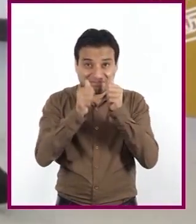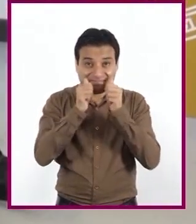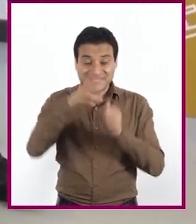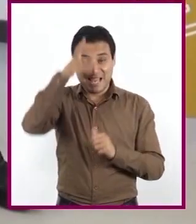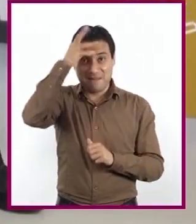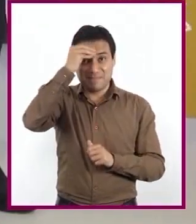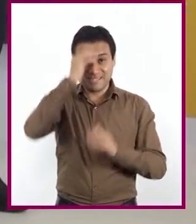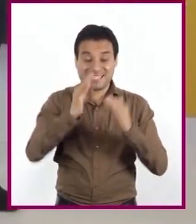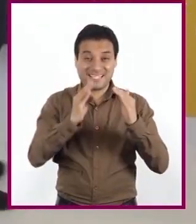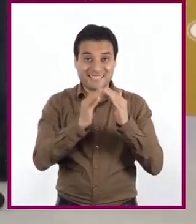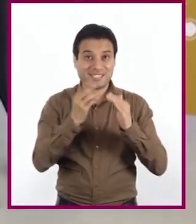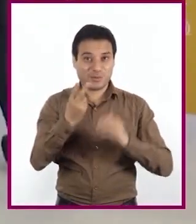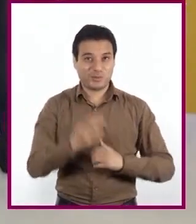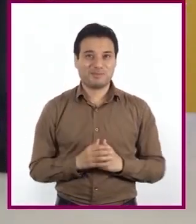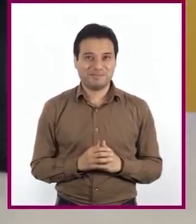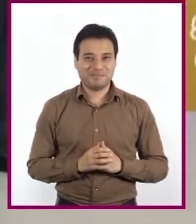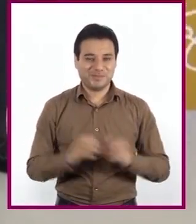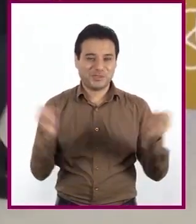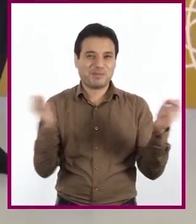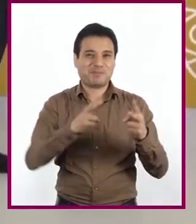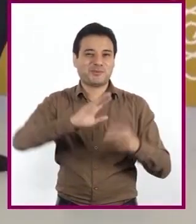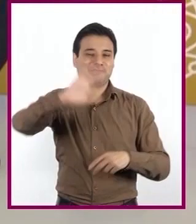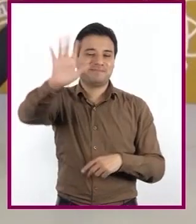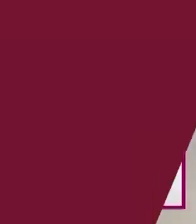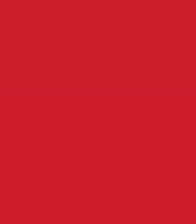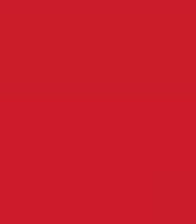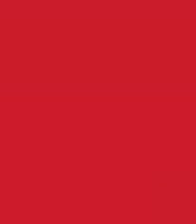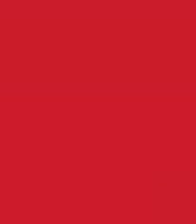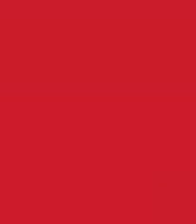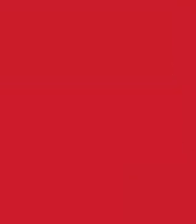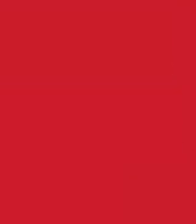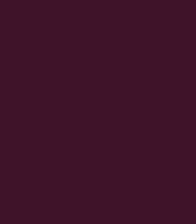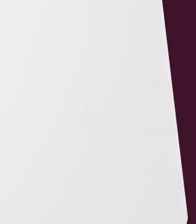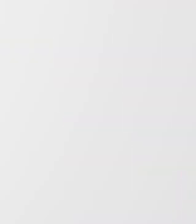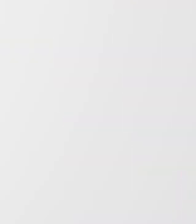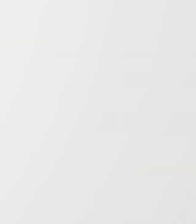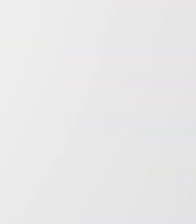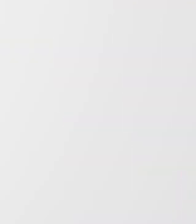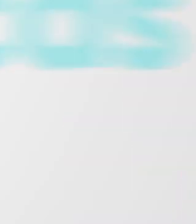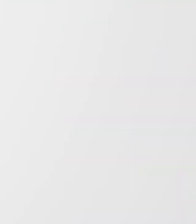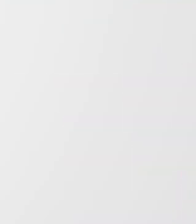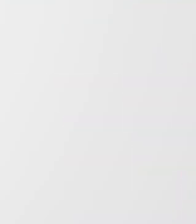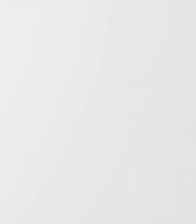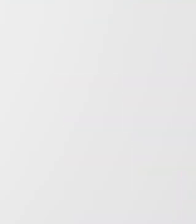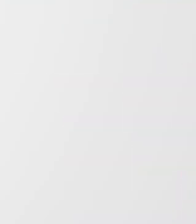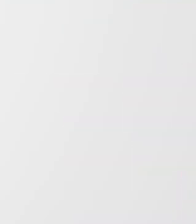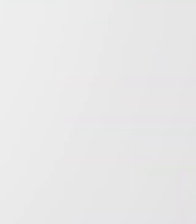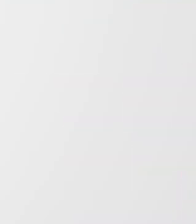Aprende en Casa 2. ¡Hasta la próxima!